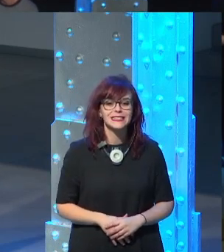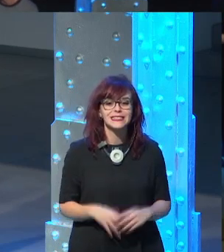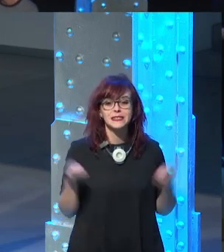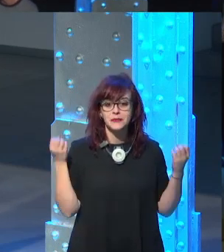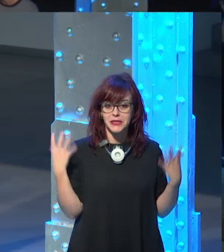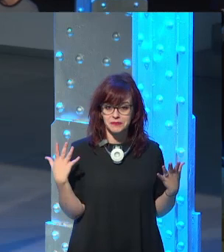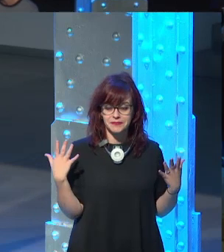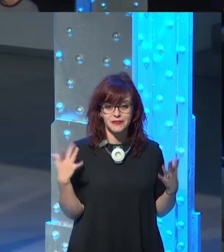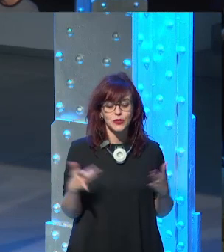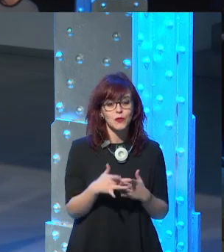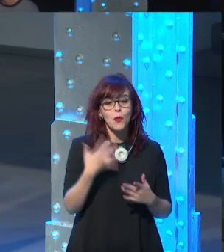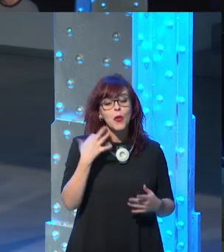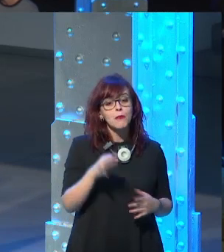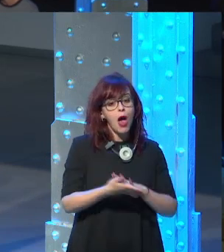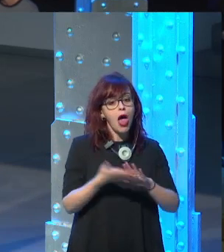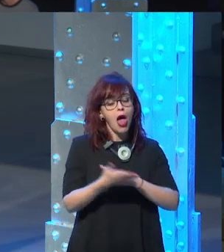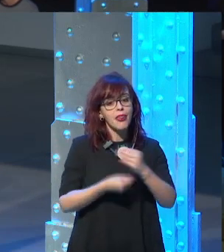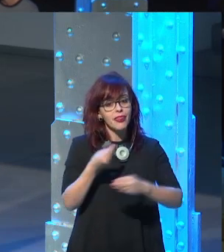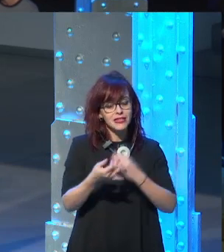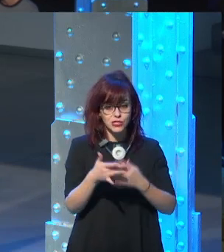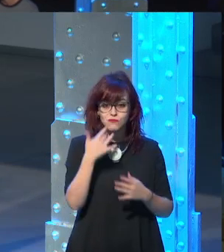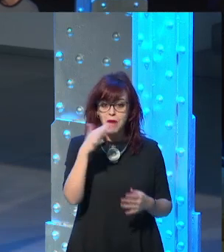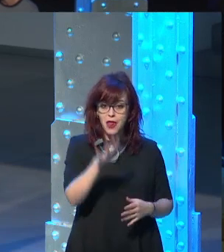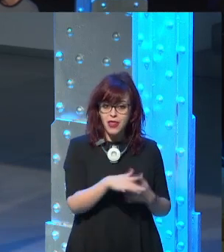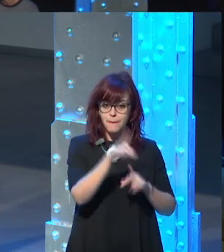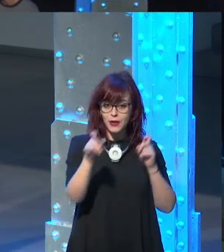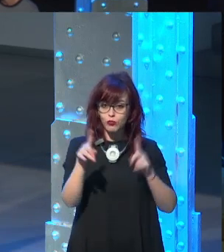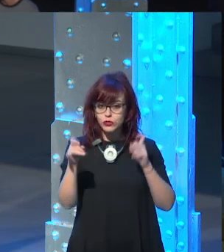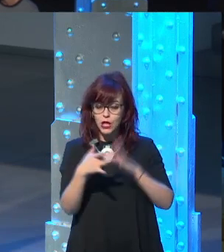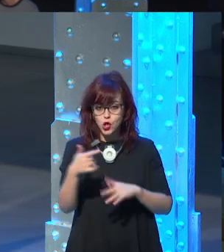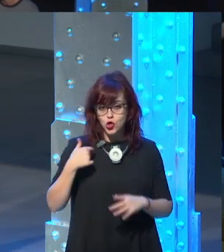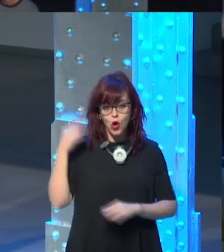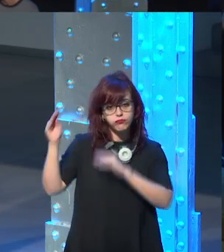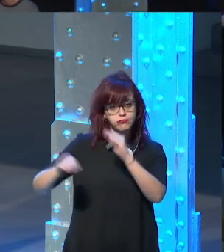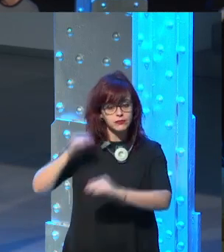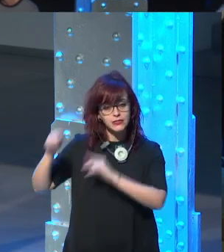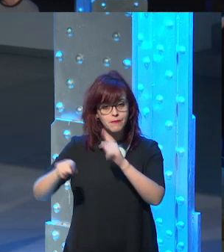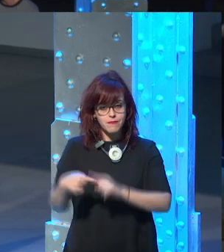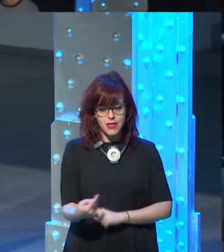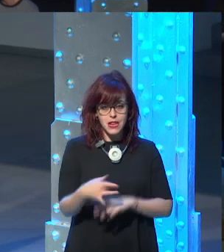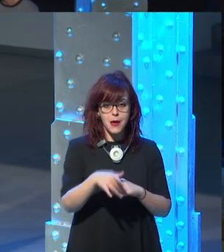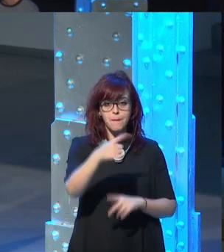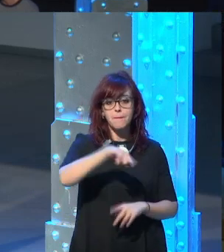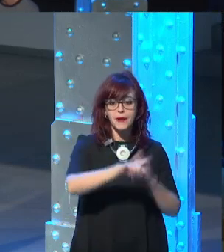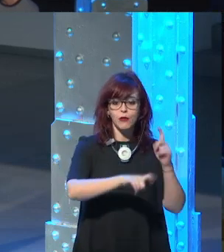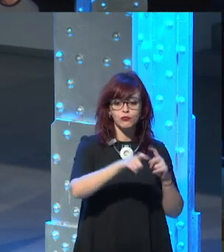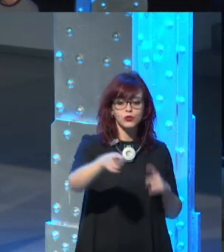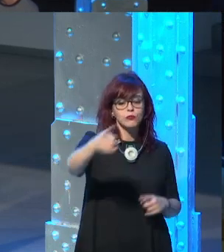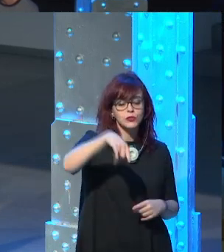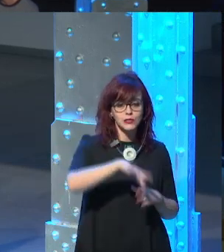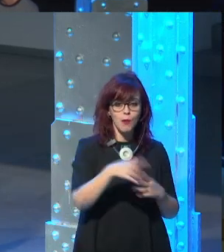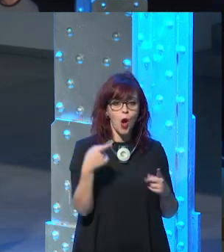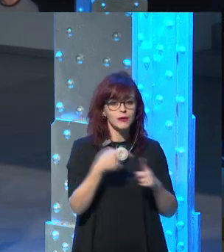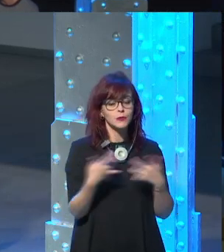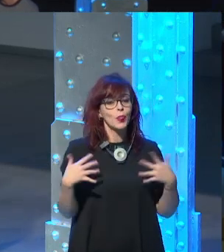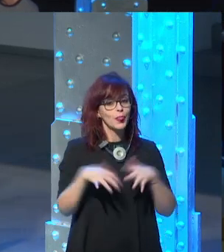Bueno, lo que podemos hacer ahora es ir alternando pues preguntas que les vaya haciendo yo con preguntas vuestras para incluiros